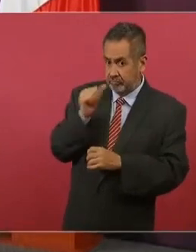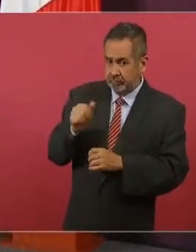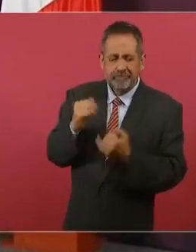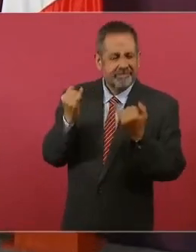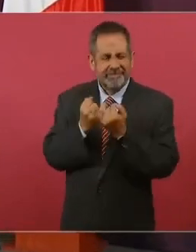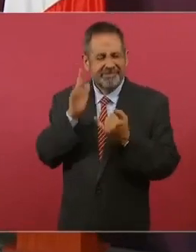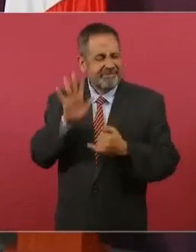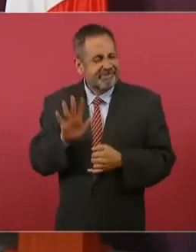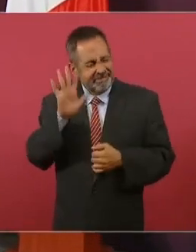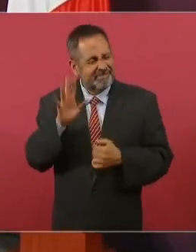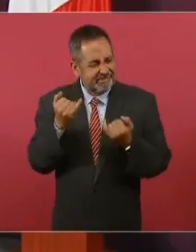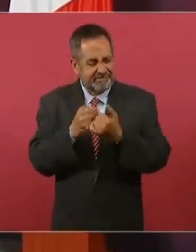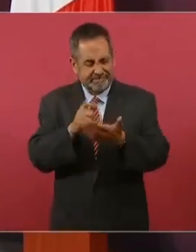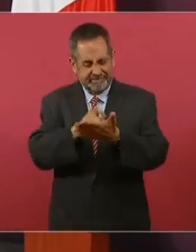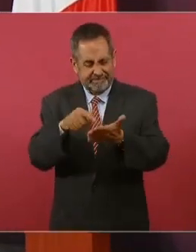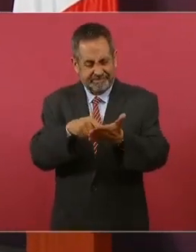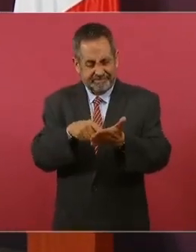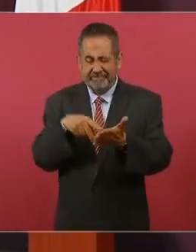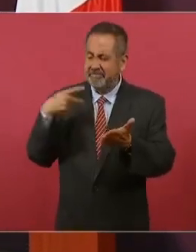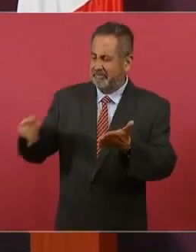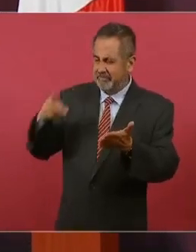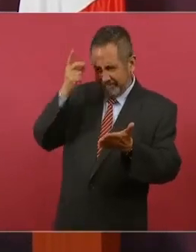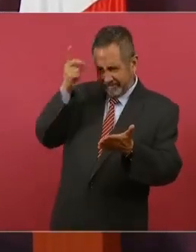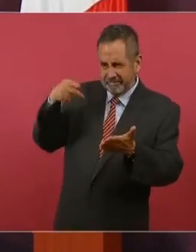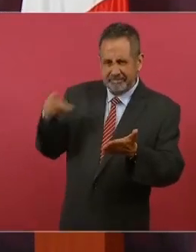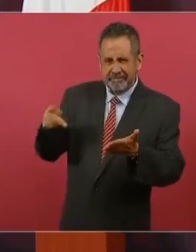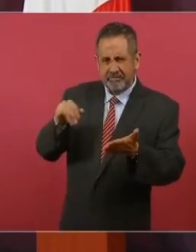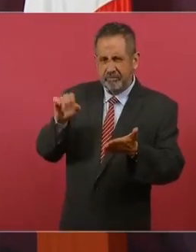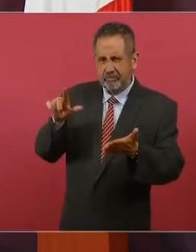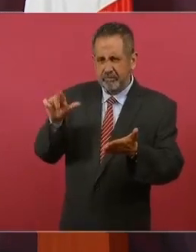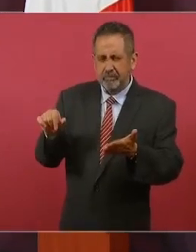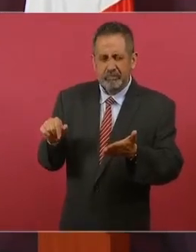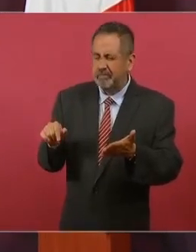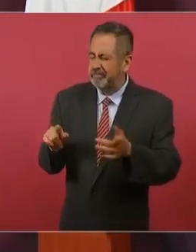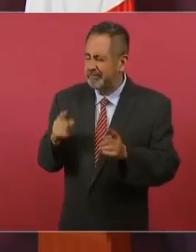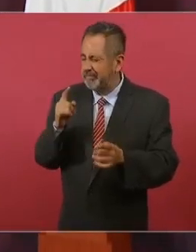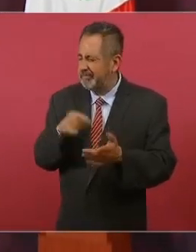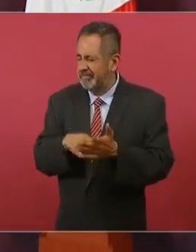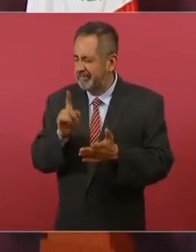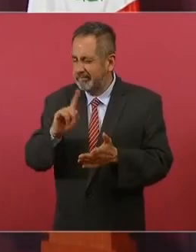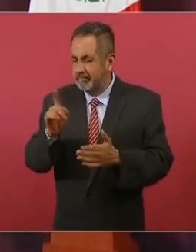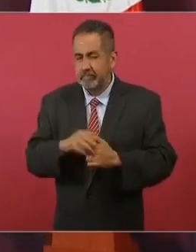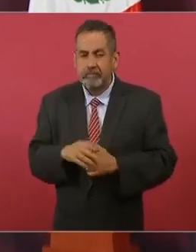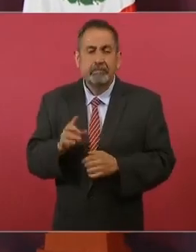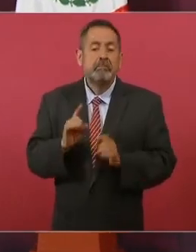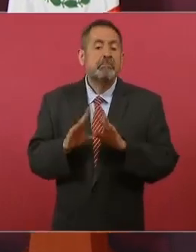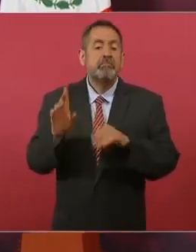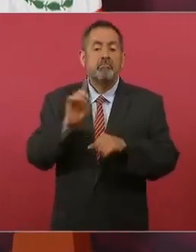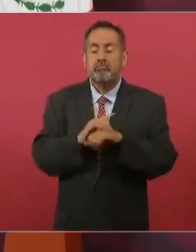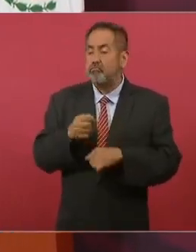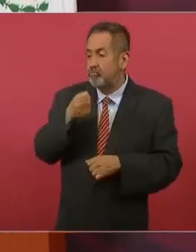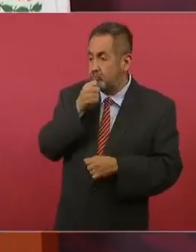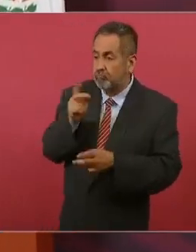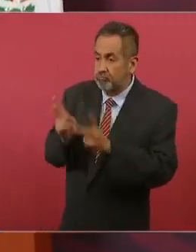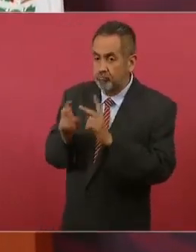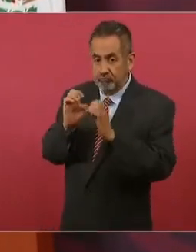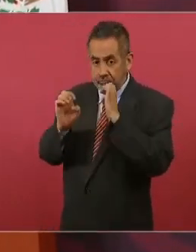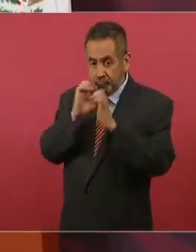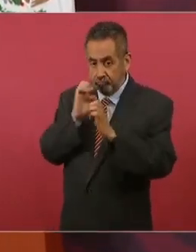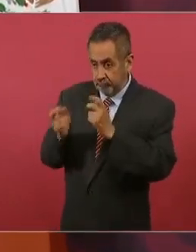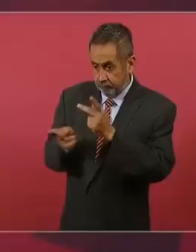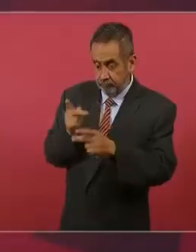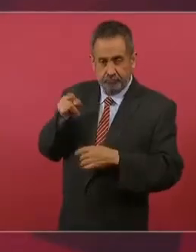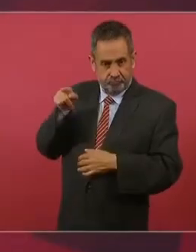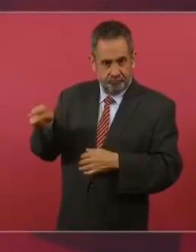Igual le atribuyen de que en una entrevista le preguntaron: maestro, usted,